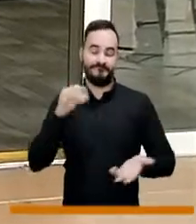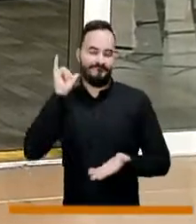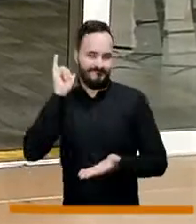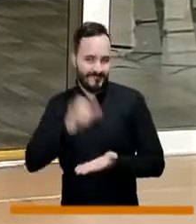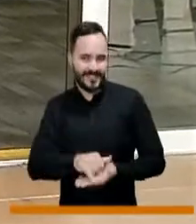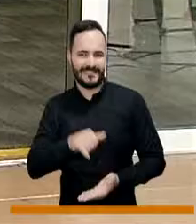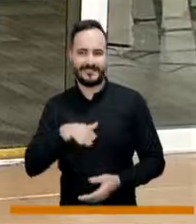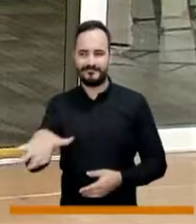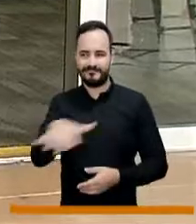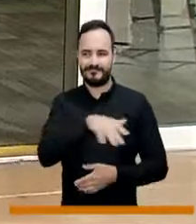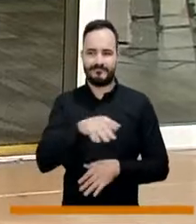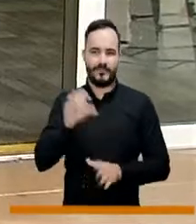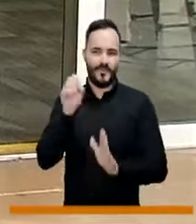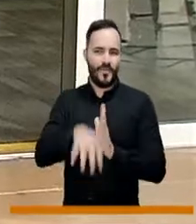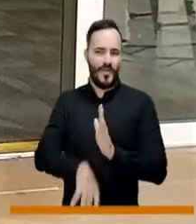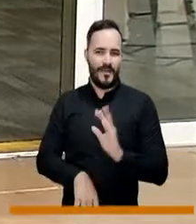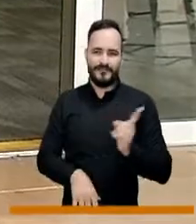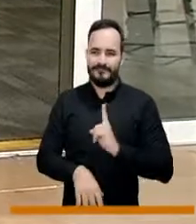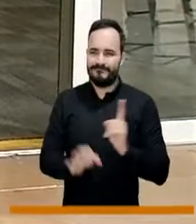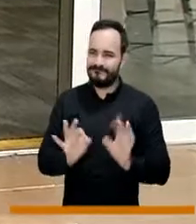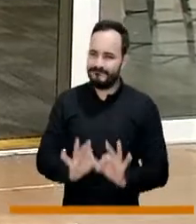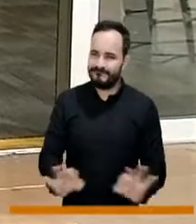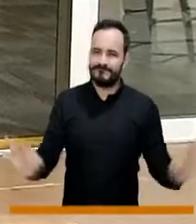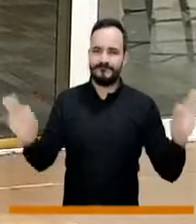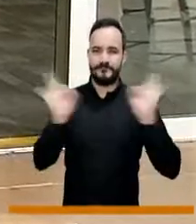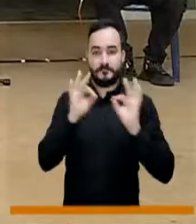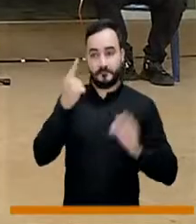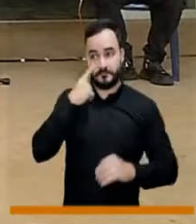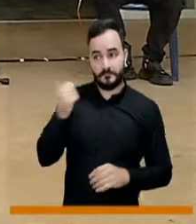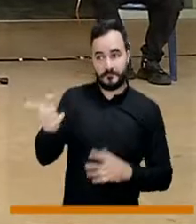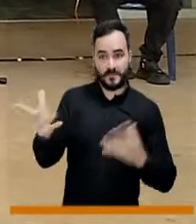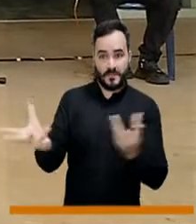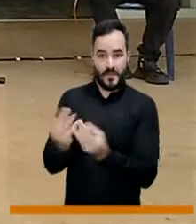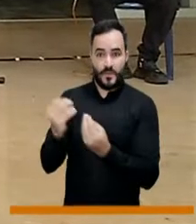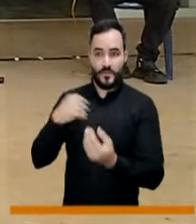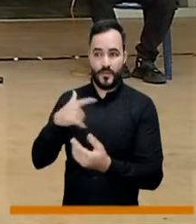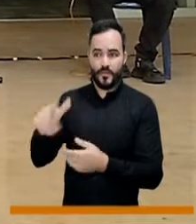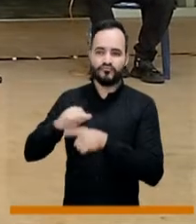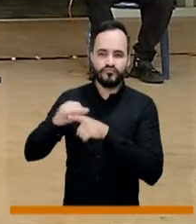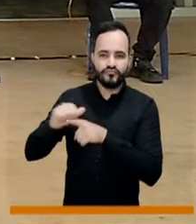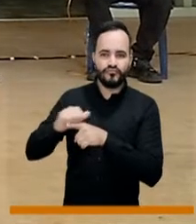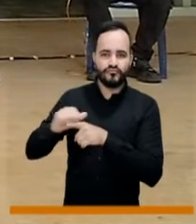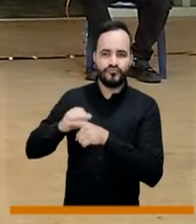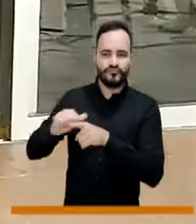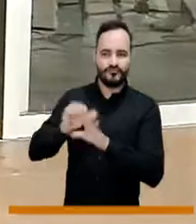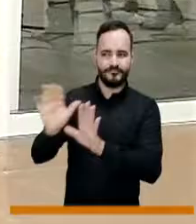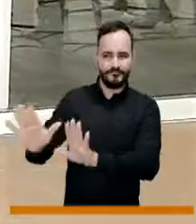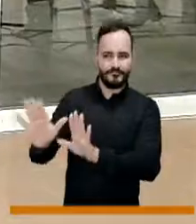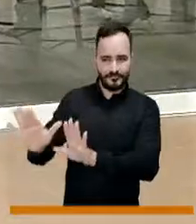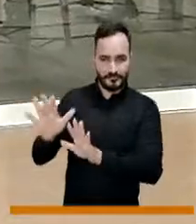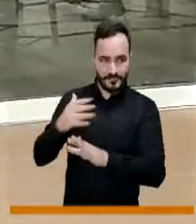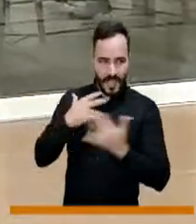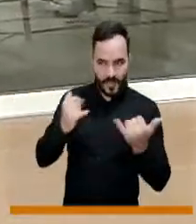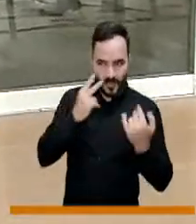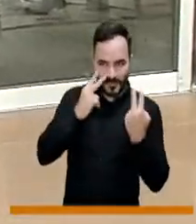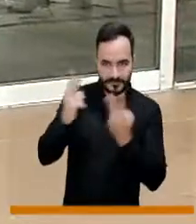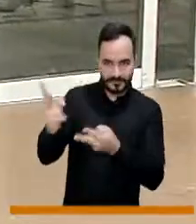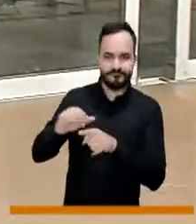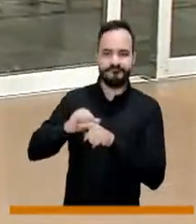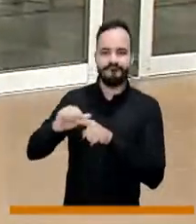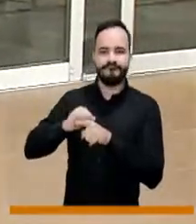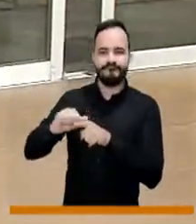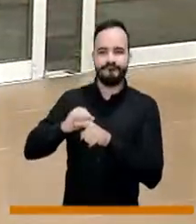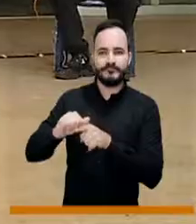agrupación ensayando en este momento, Daniel Felipe, qué pena... Daniel.